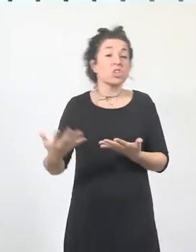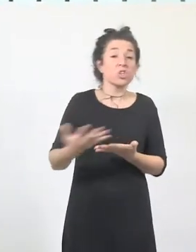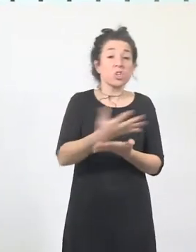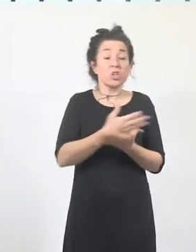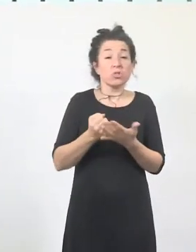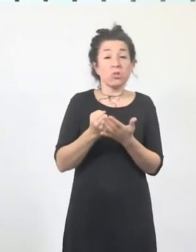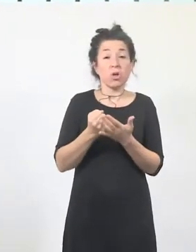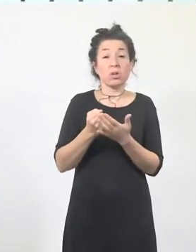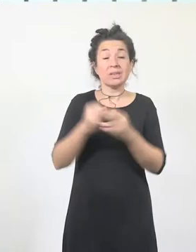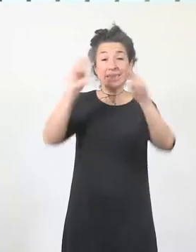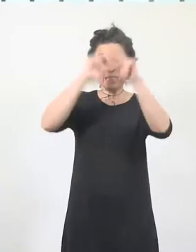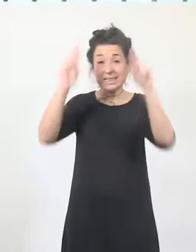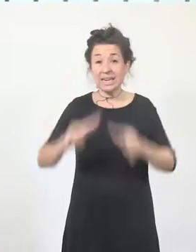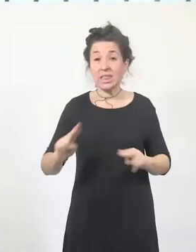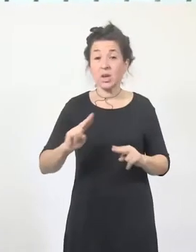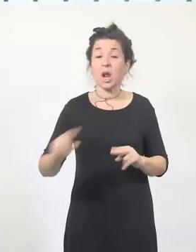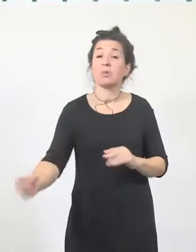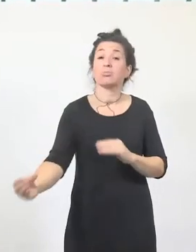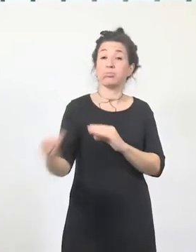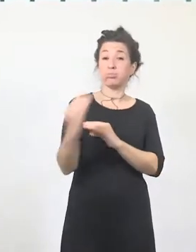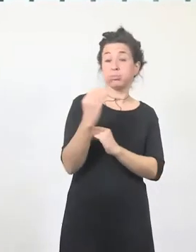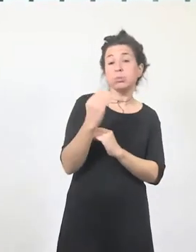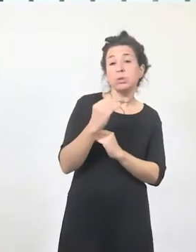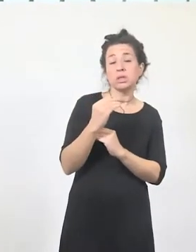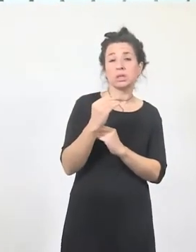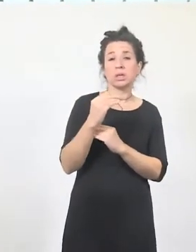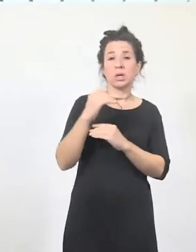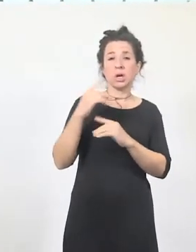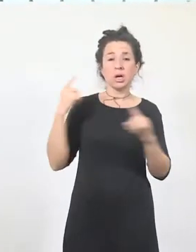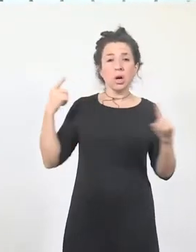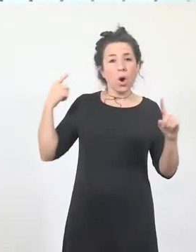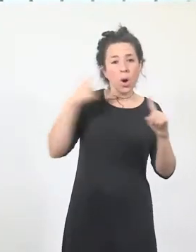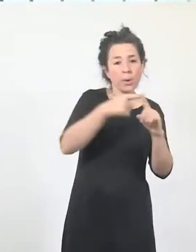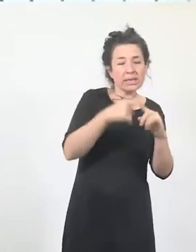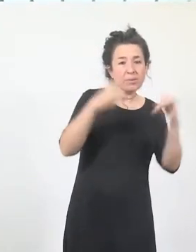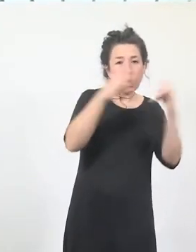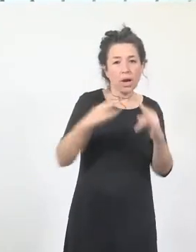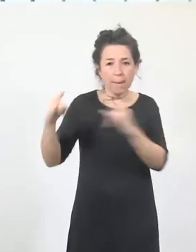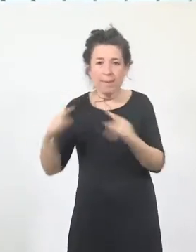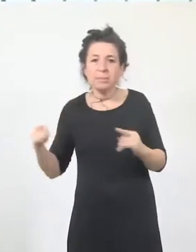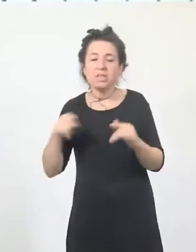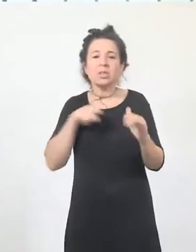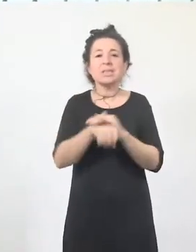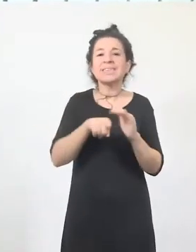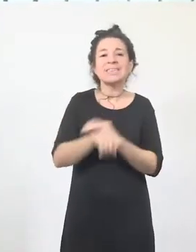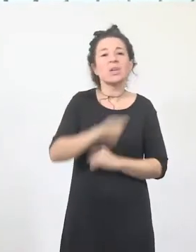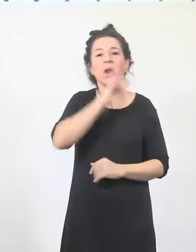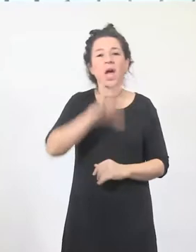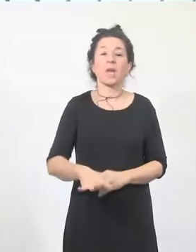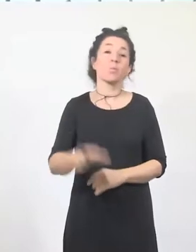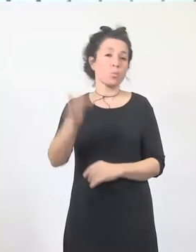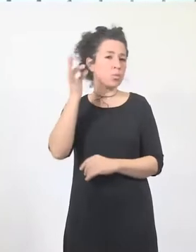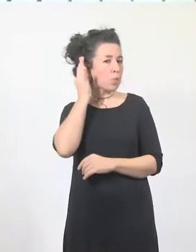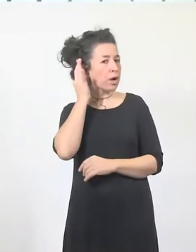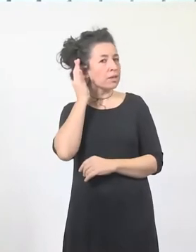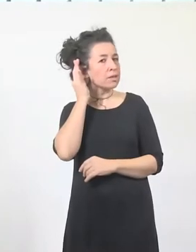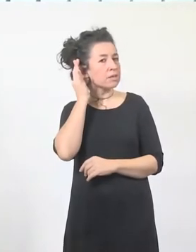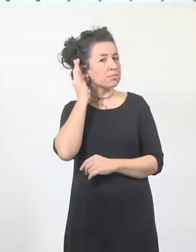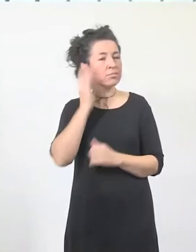la gestión de las ayudas internacionales que van dirigidos a los campamentos los están gestionando las